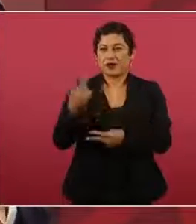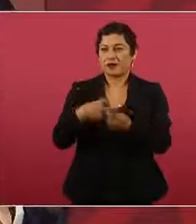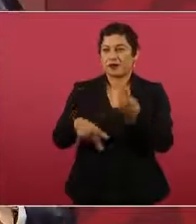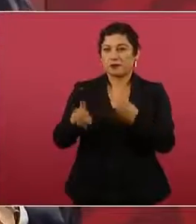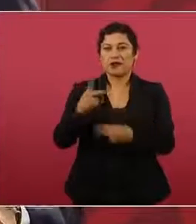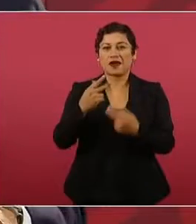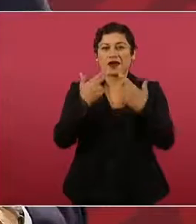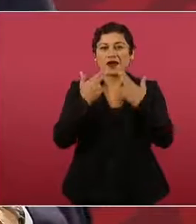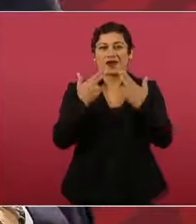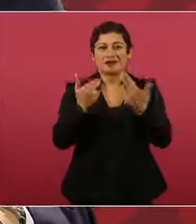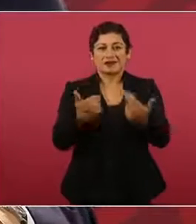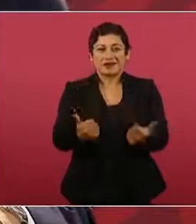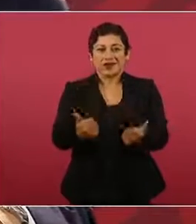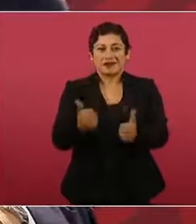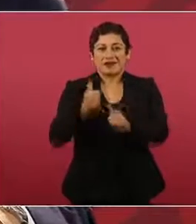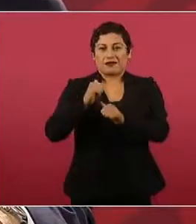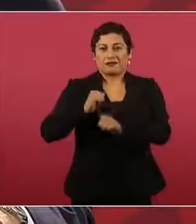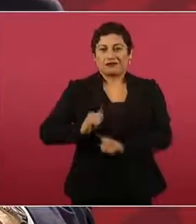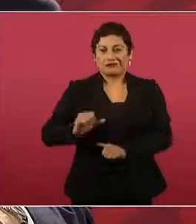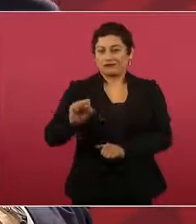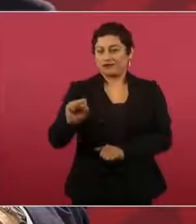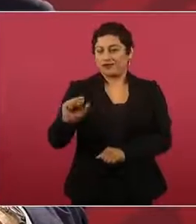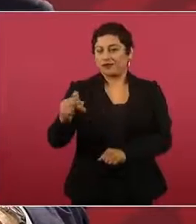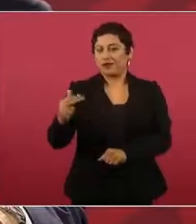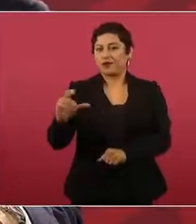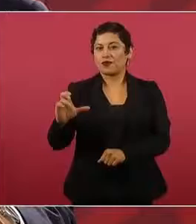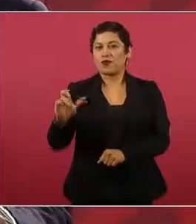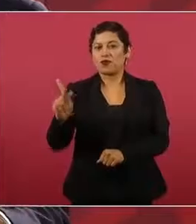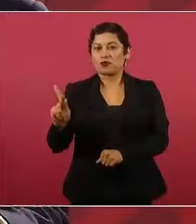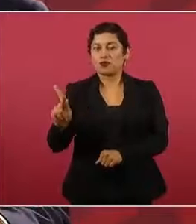sobre esto y sobre